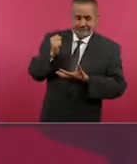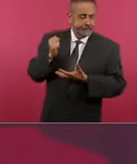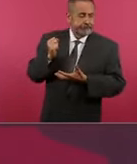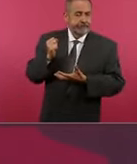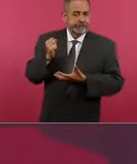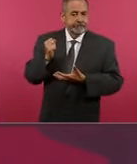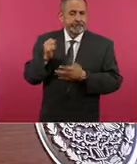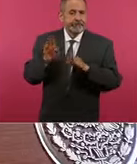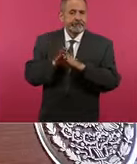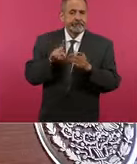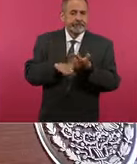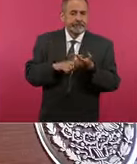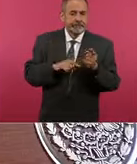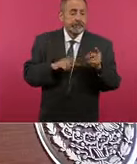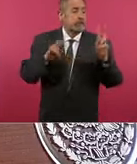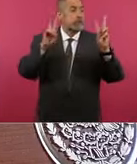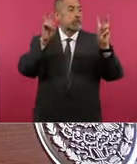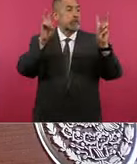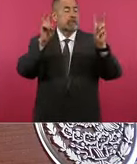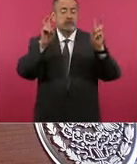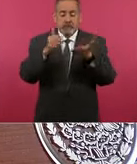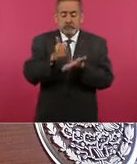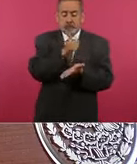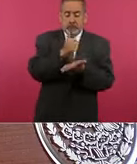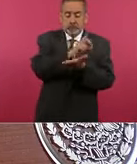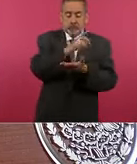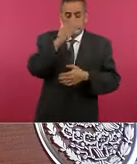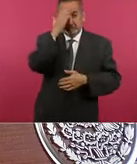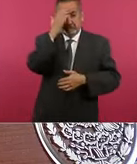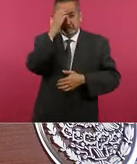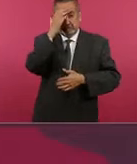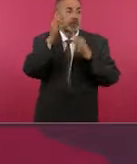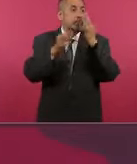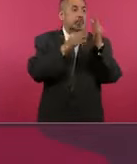ciudades del conocimiento.